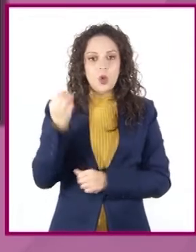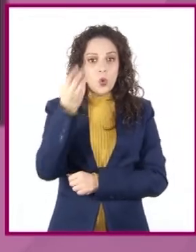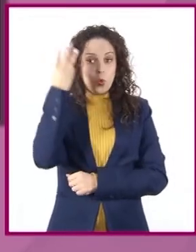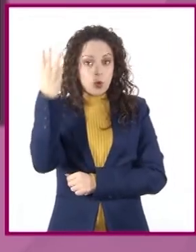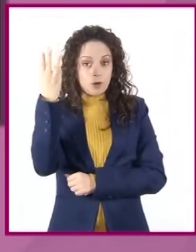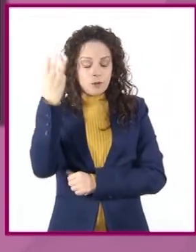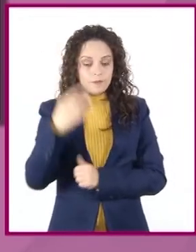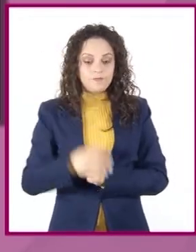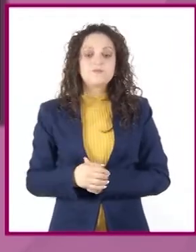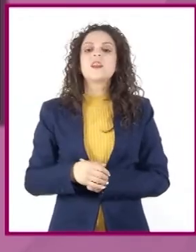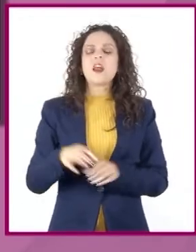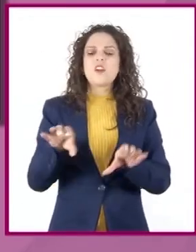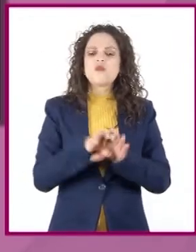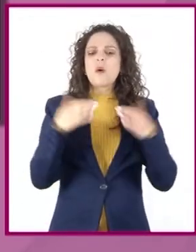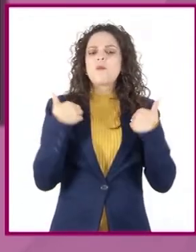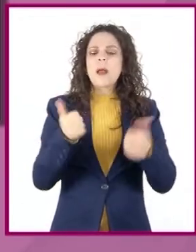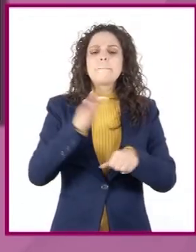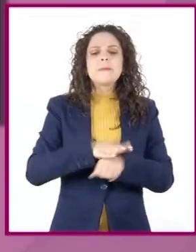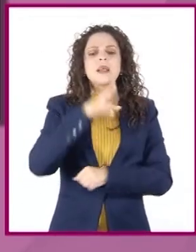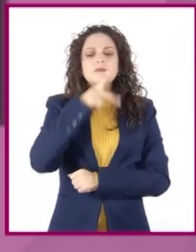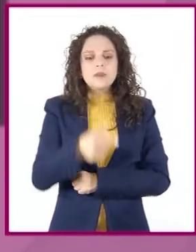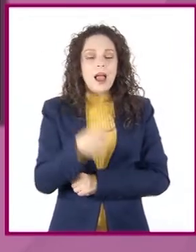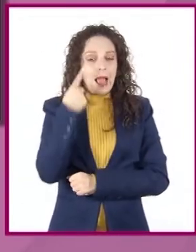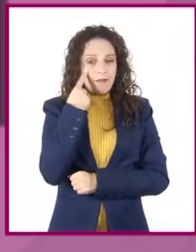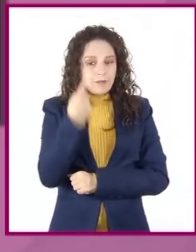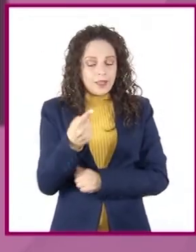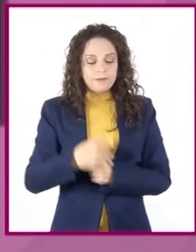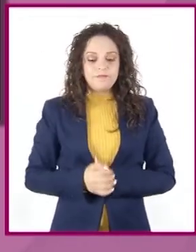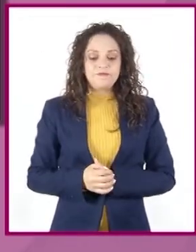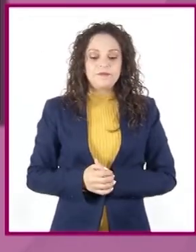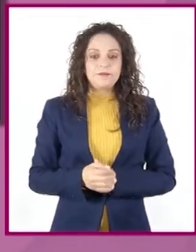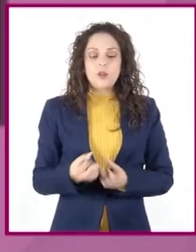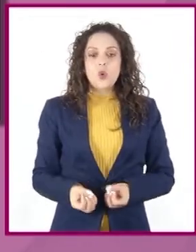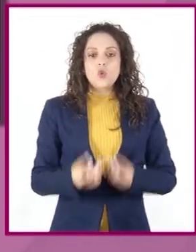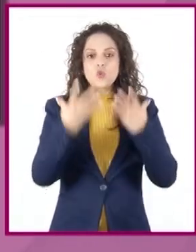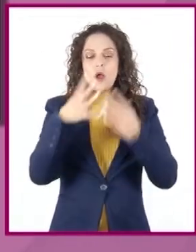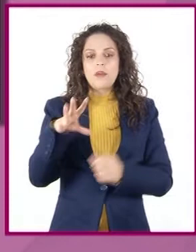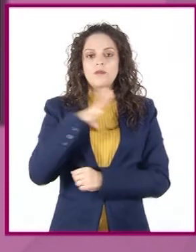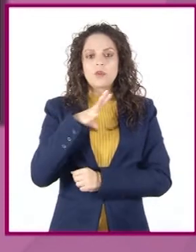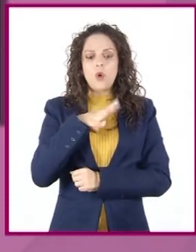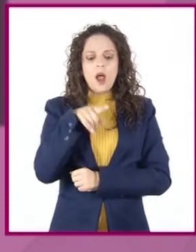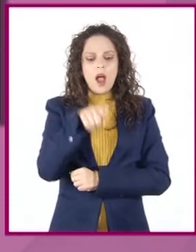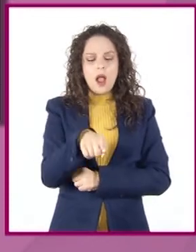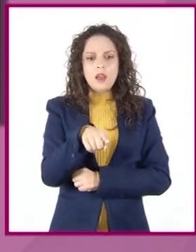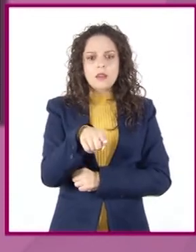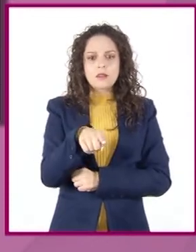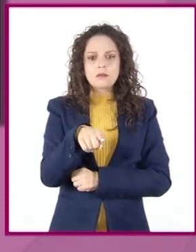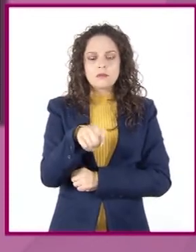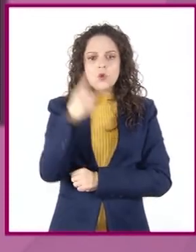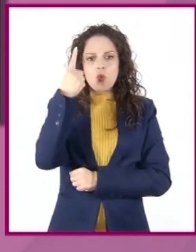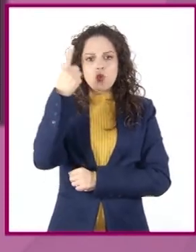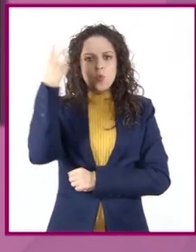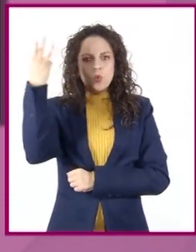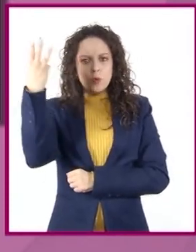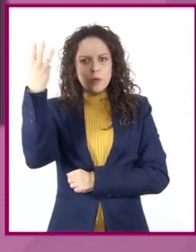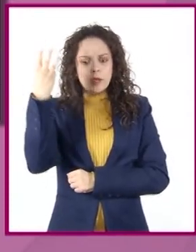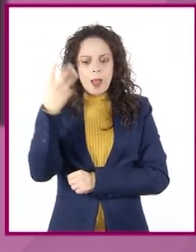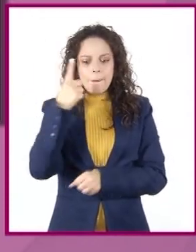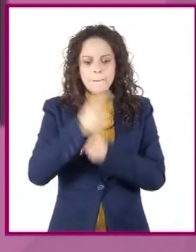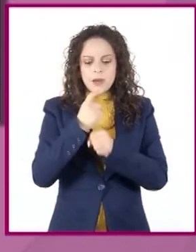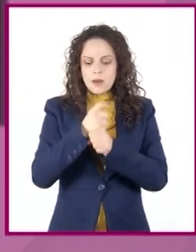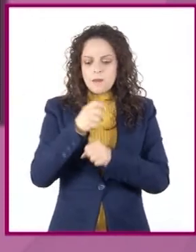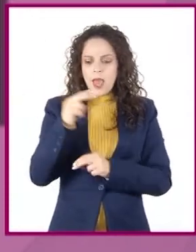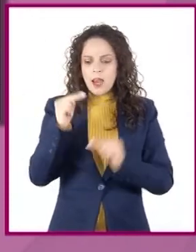vamos paso por paso. ¿Cuántas unidades cúbicas hay en el primer nivel? 1,